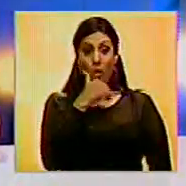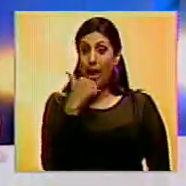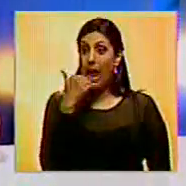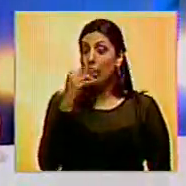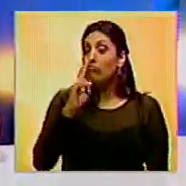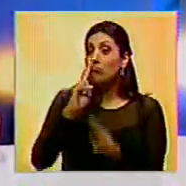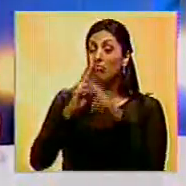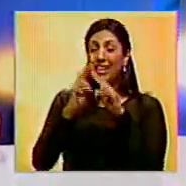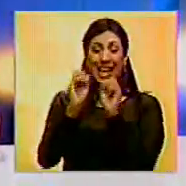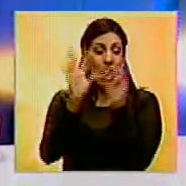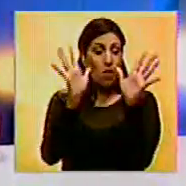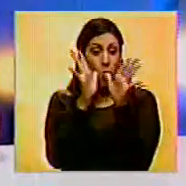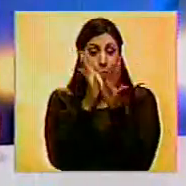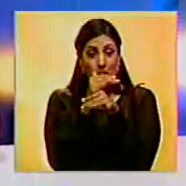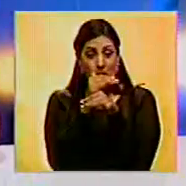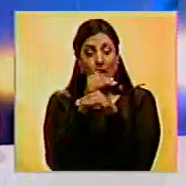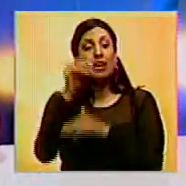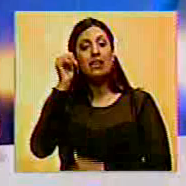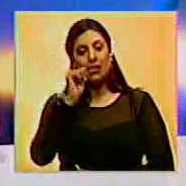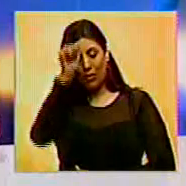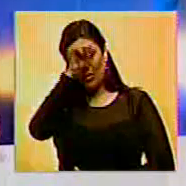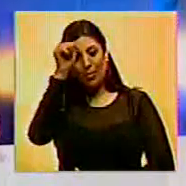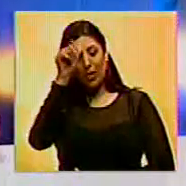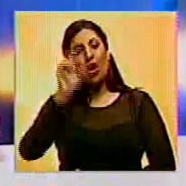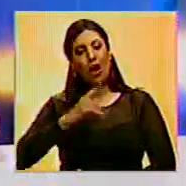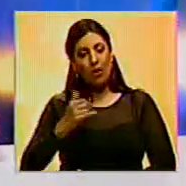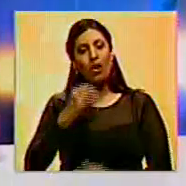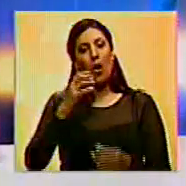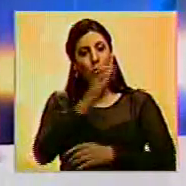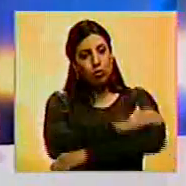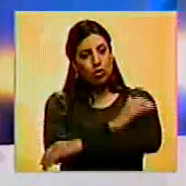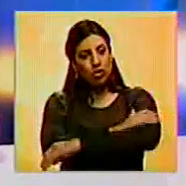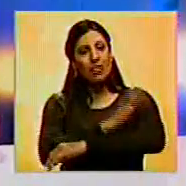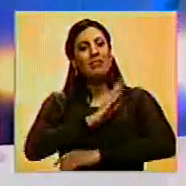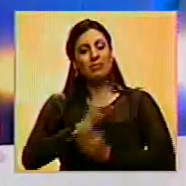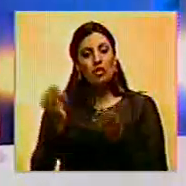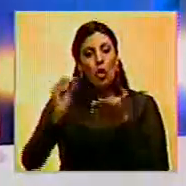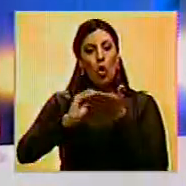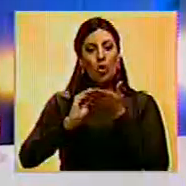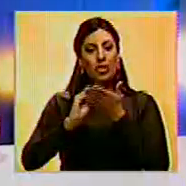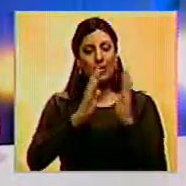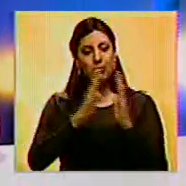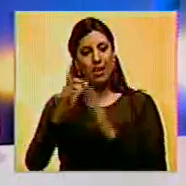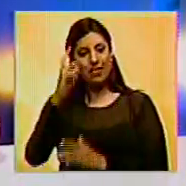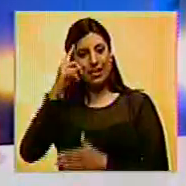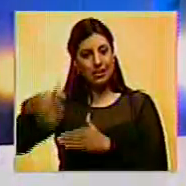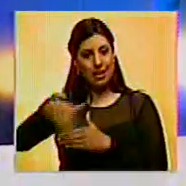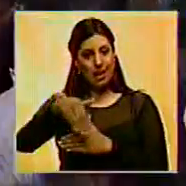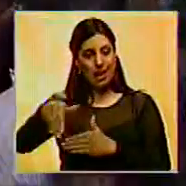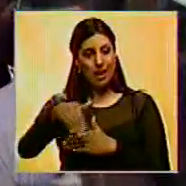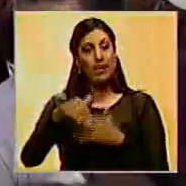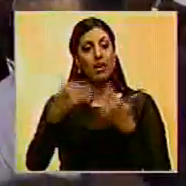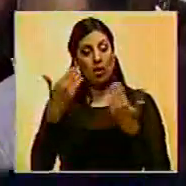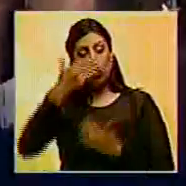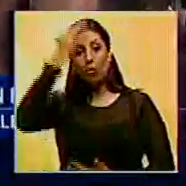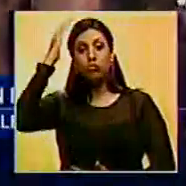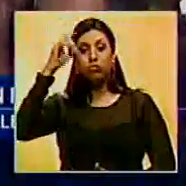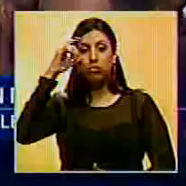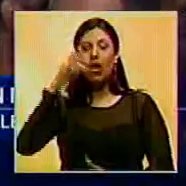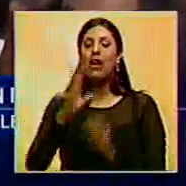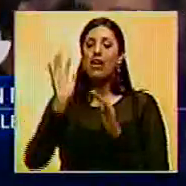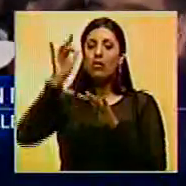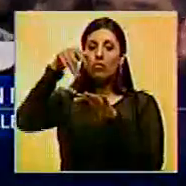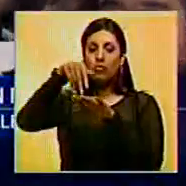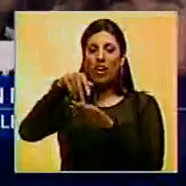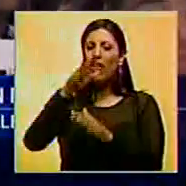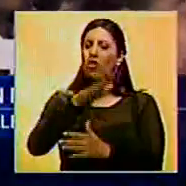alcanzarse resultados concretos, este fin de semana en la mesa de diálogo, la oposición retomaría su agenda de calle. Jean Ramos Ayub arribó